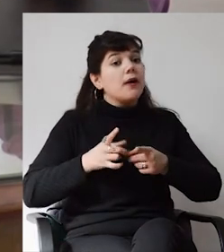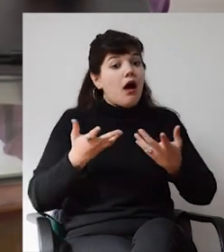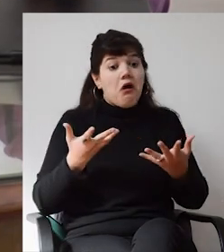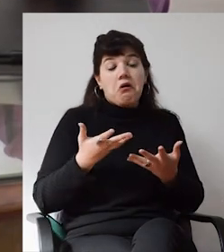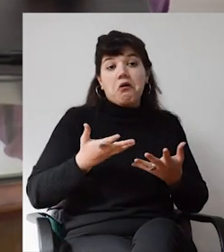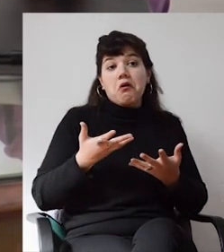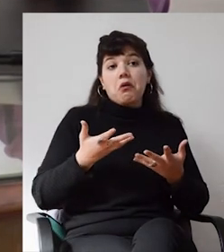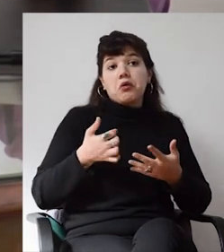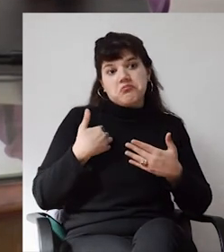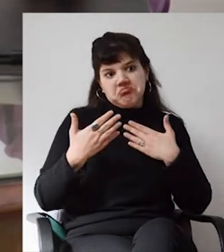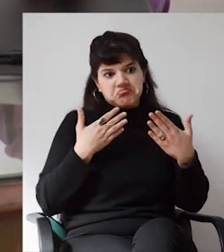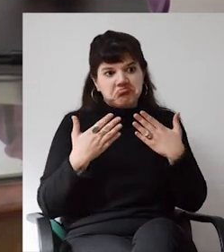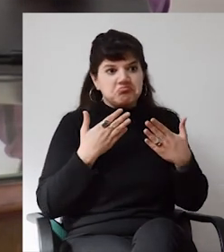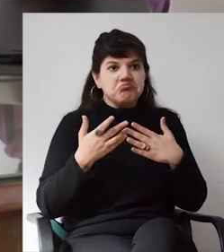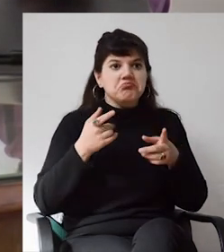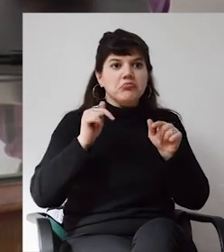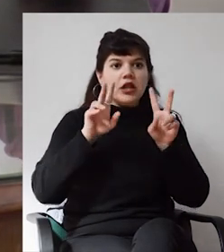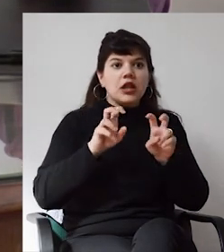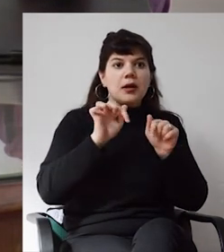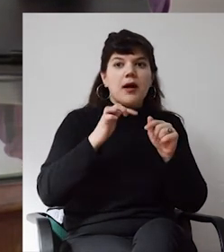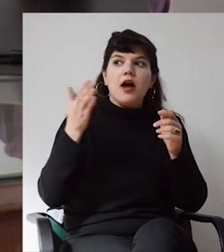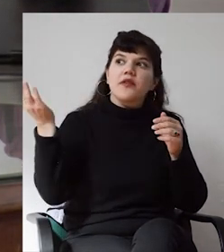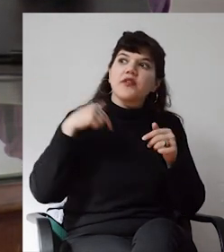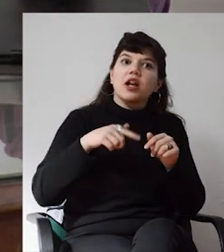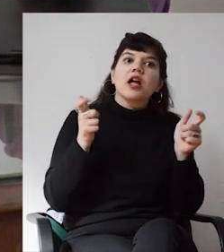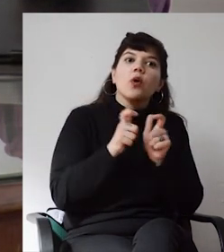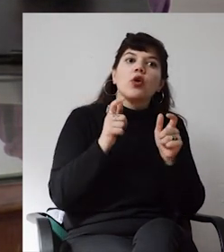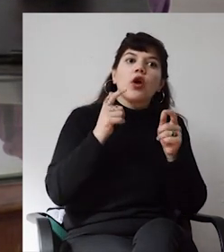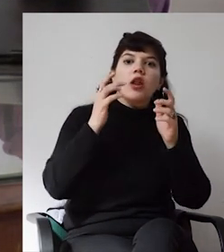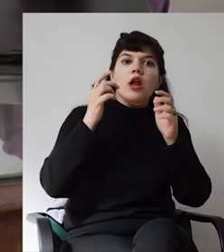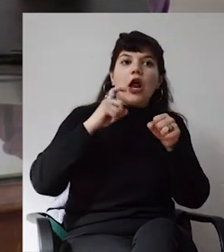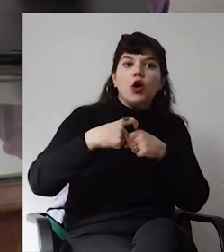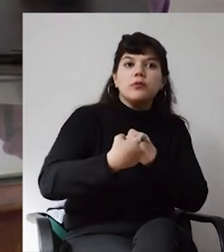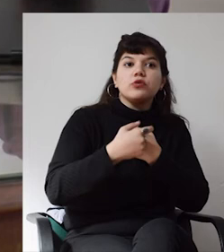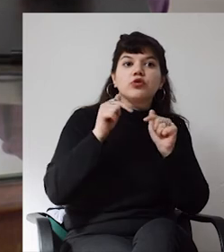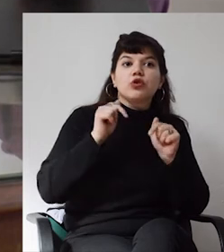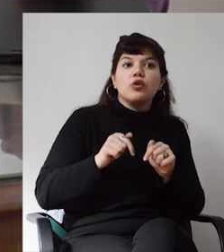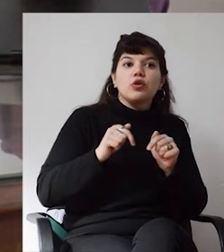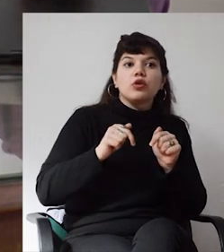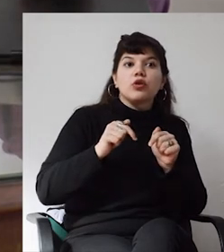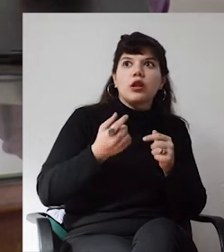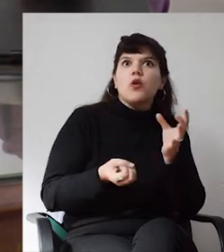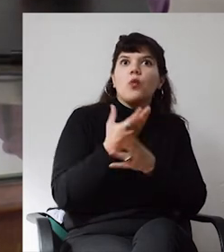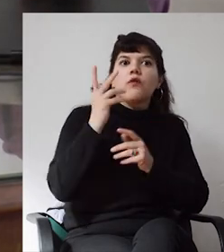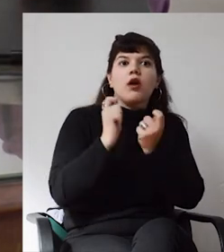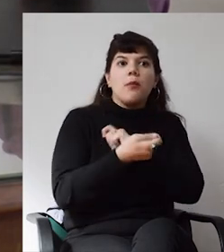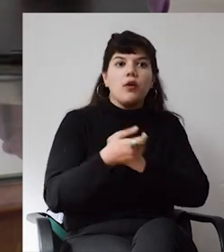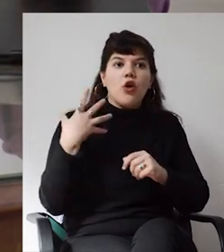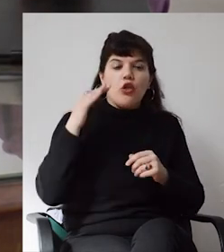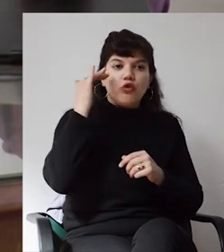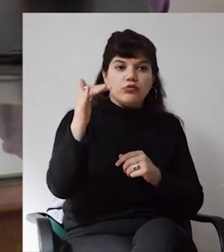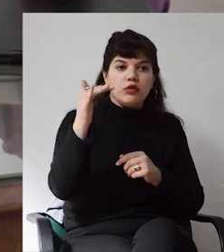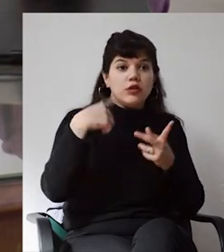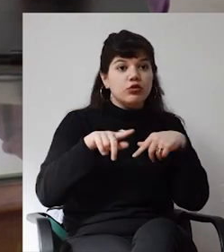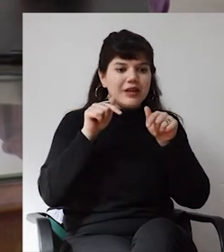pero a su vez, ahora venimos, hablábamos recién con Claudia, que viene de la reunión de la Comisión de Implementación del Estatuto, del nuevo Estatuto Docente, que